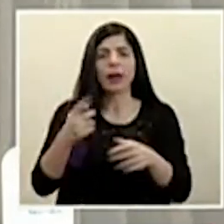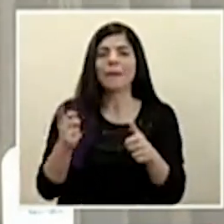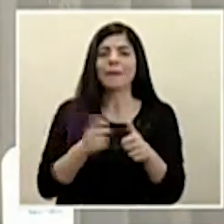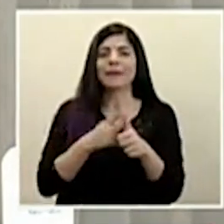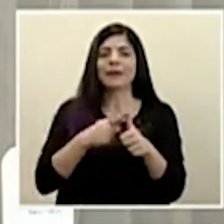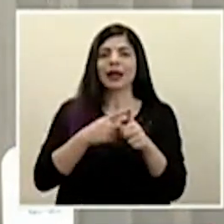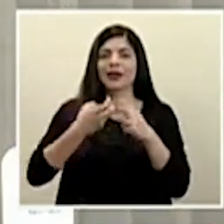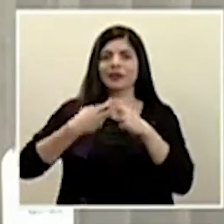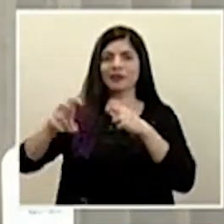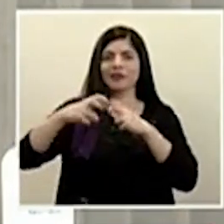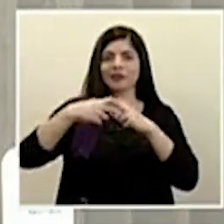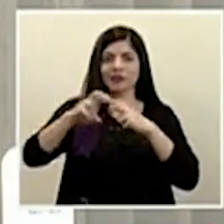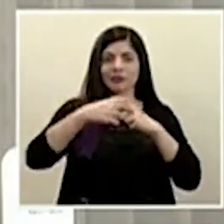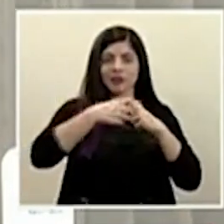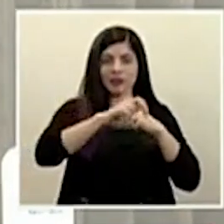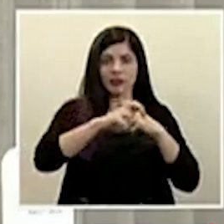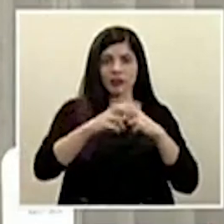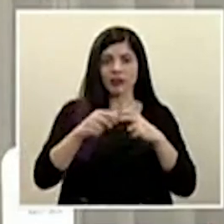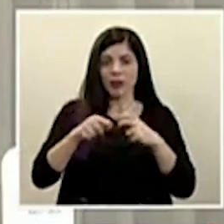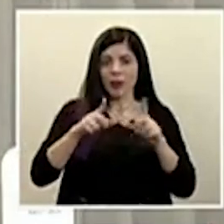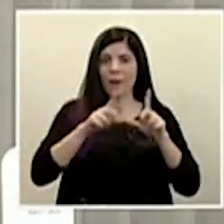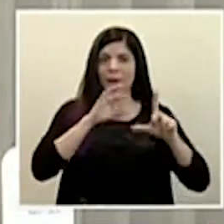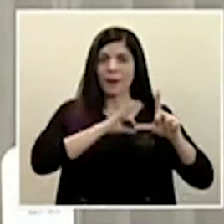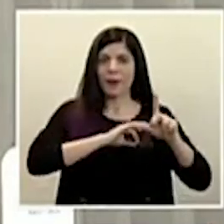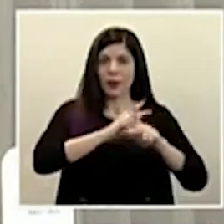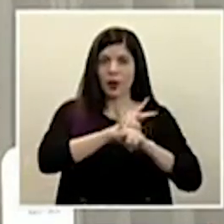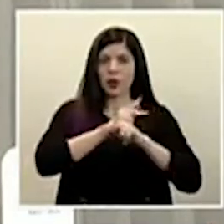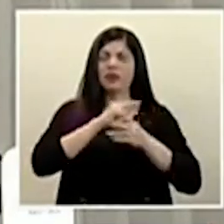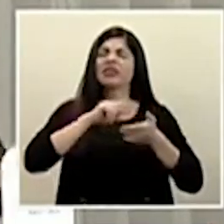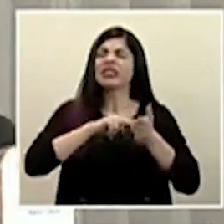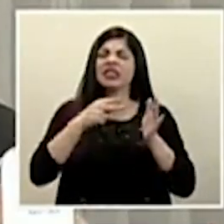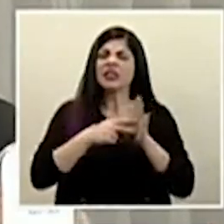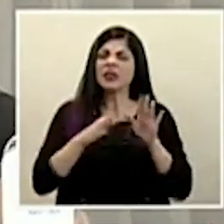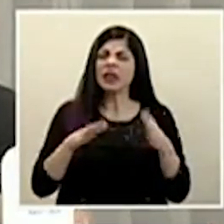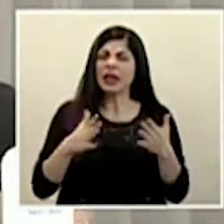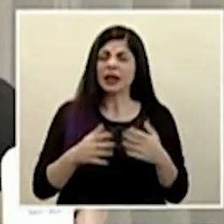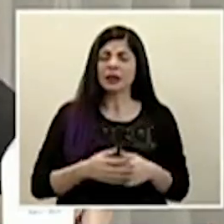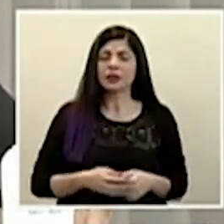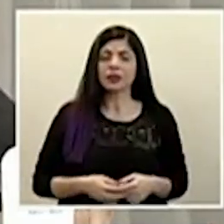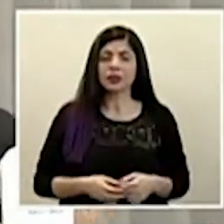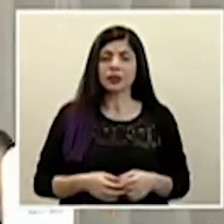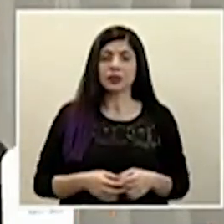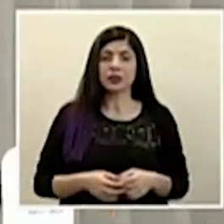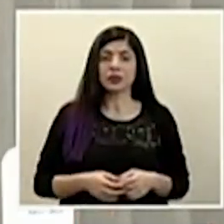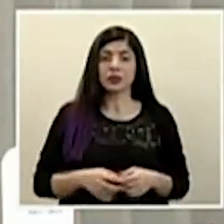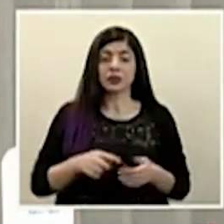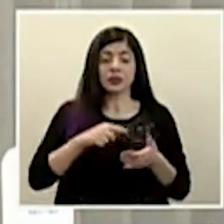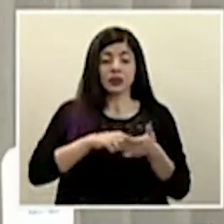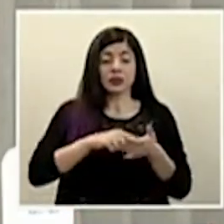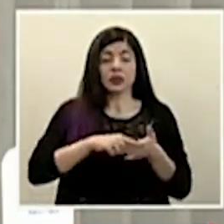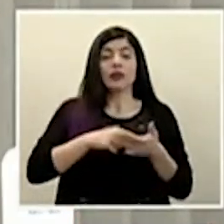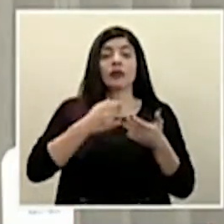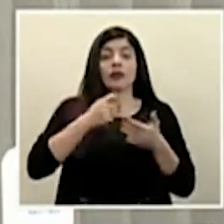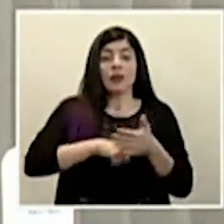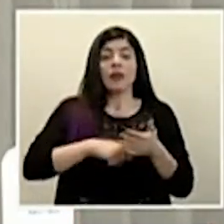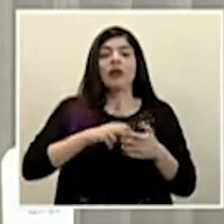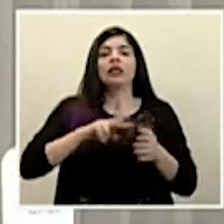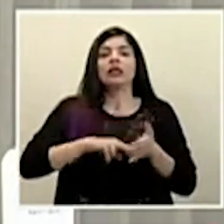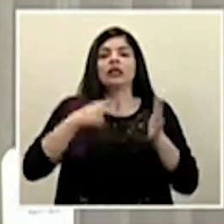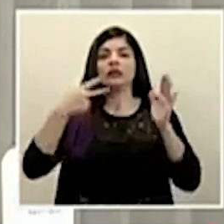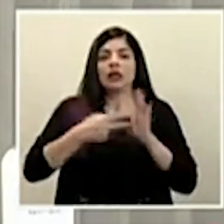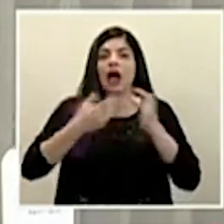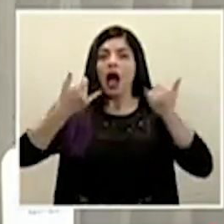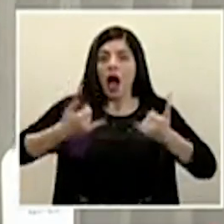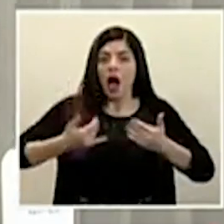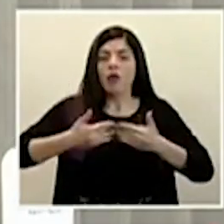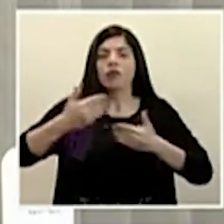primeros giros del bono proteger. Es decir, que se procederá con